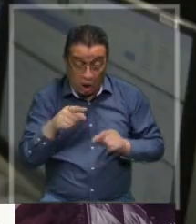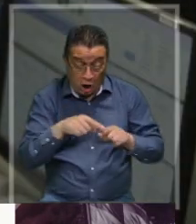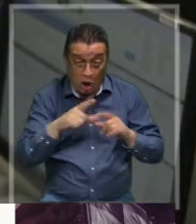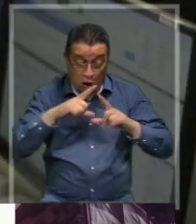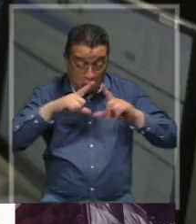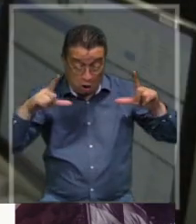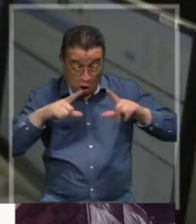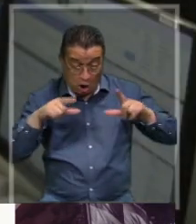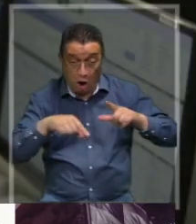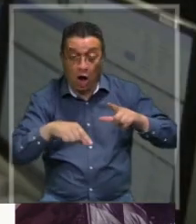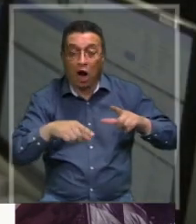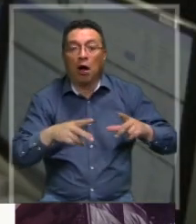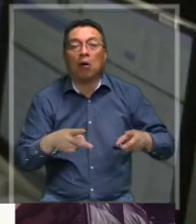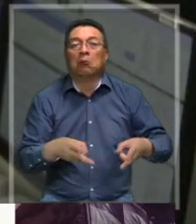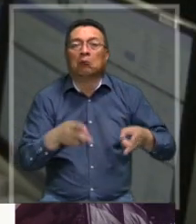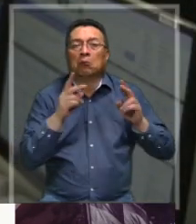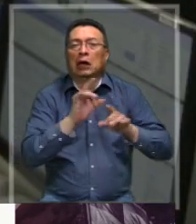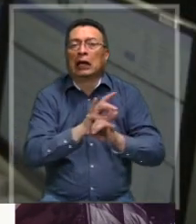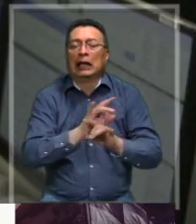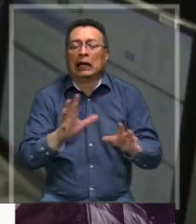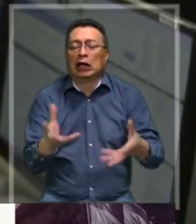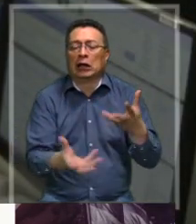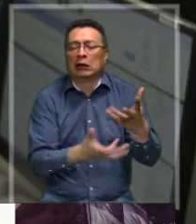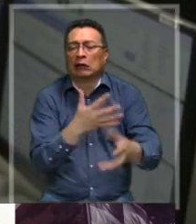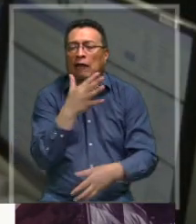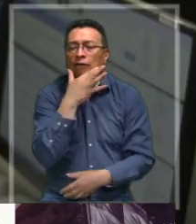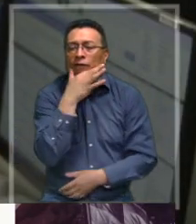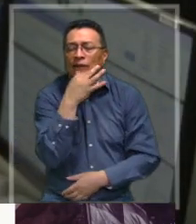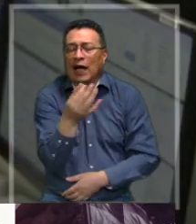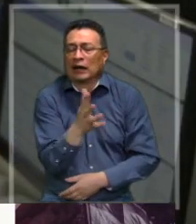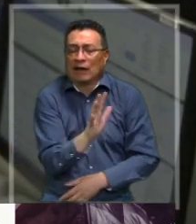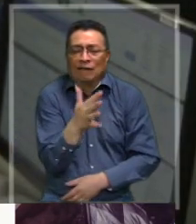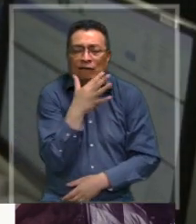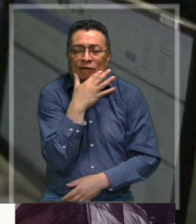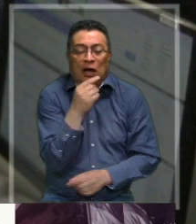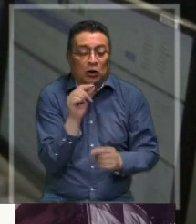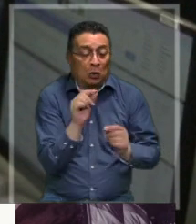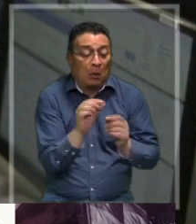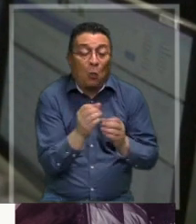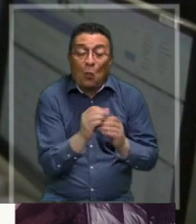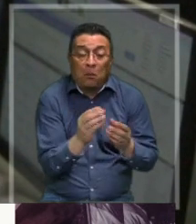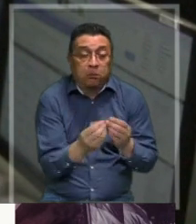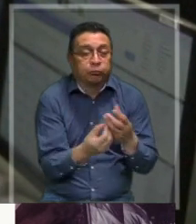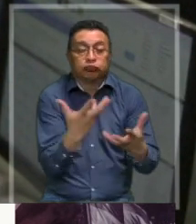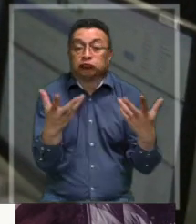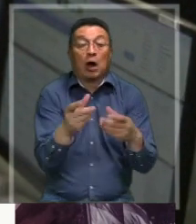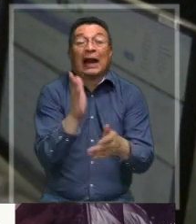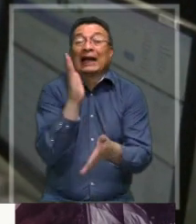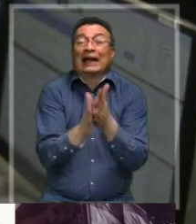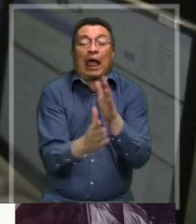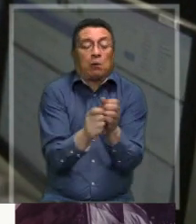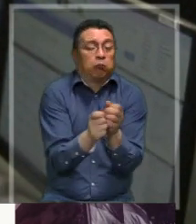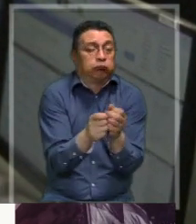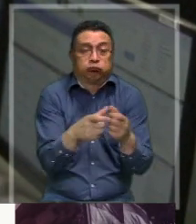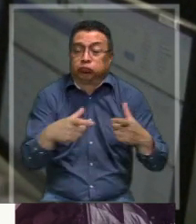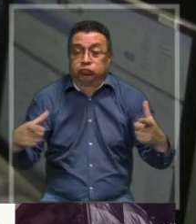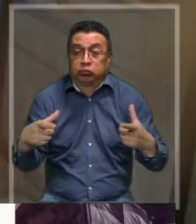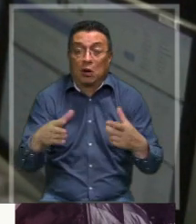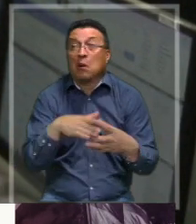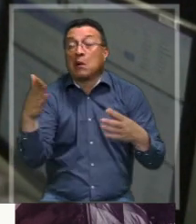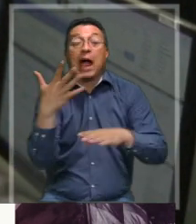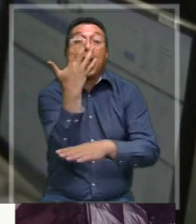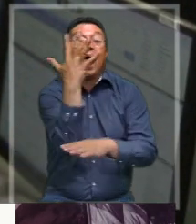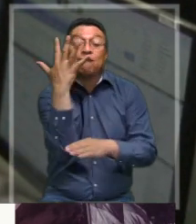está completamente disponible para los incendios. Tiene una muy fácil ignición y una muy rápida propagación. Y va a subir rápidamente a la copa. Y